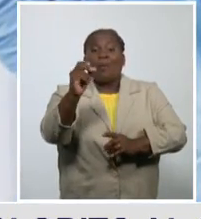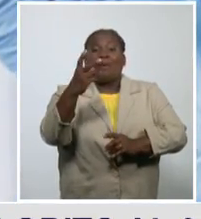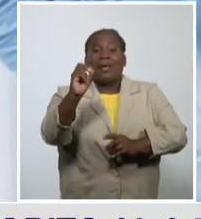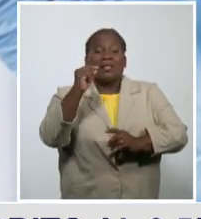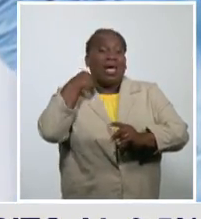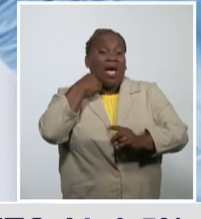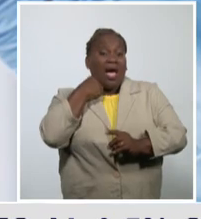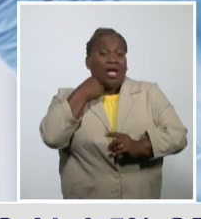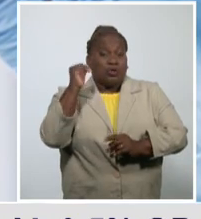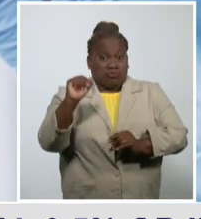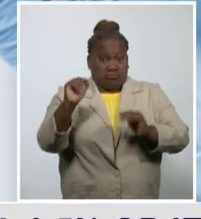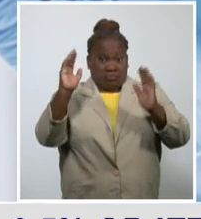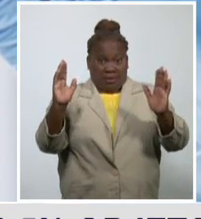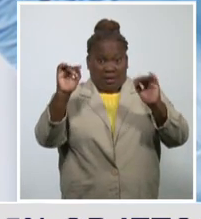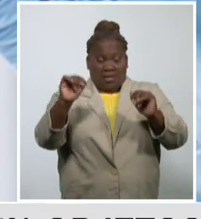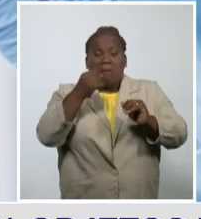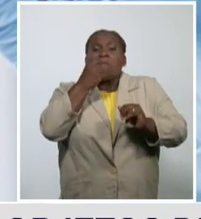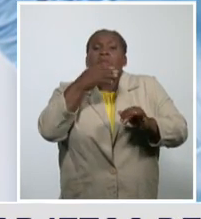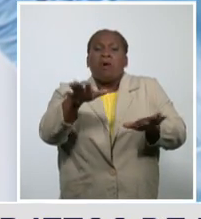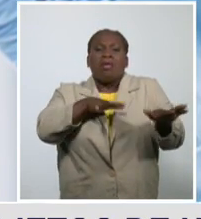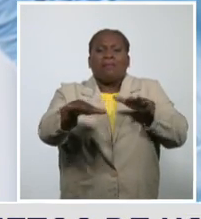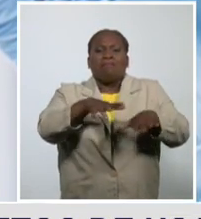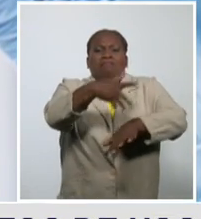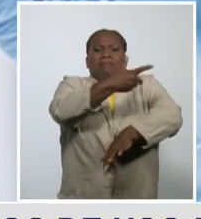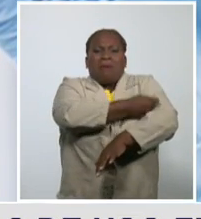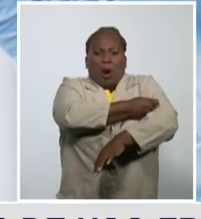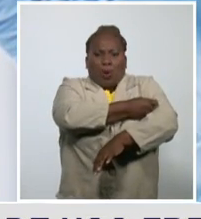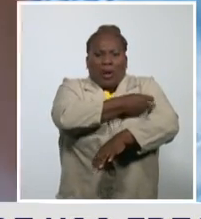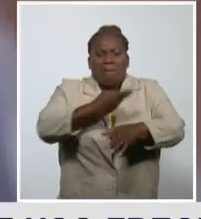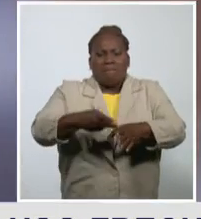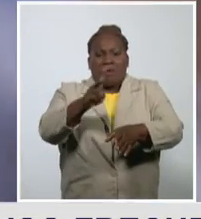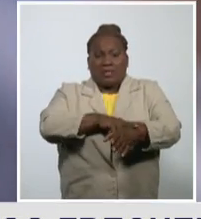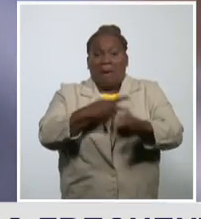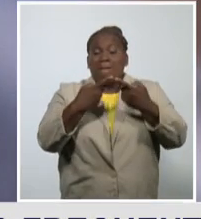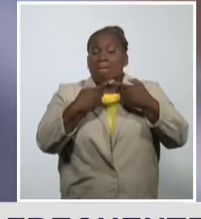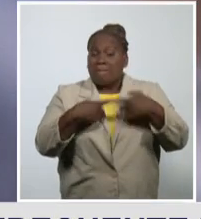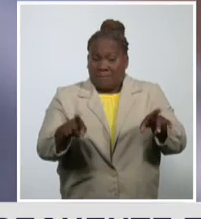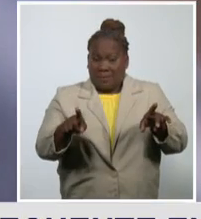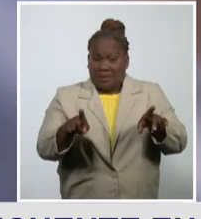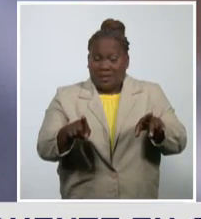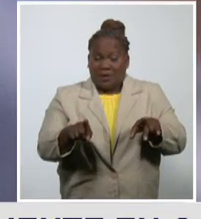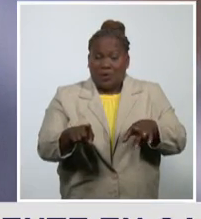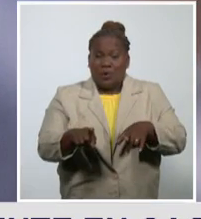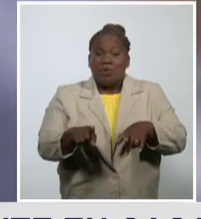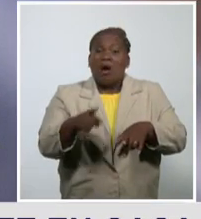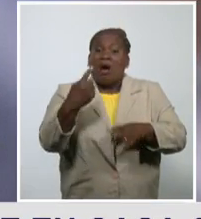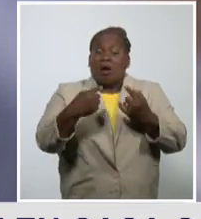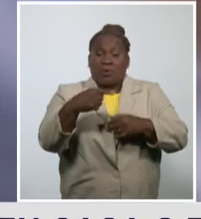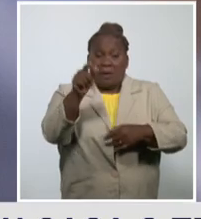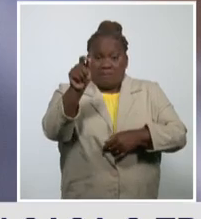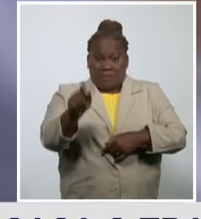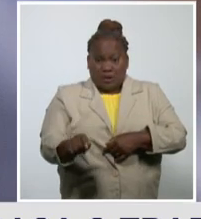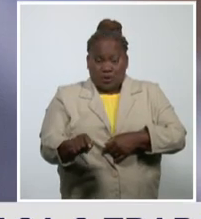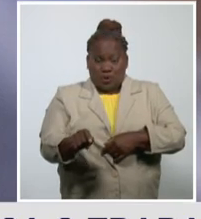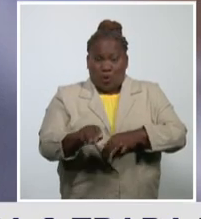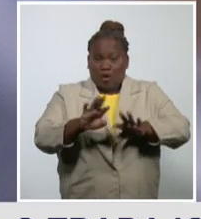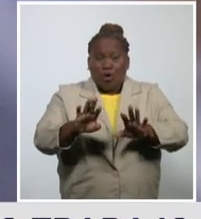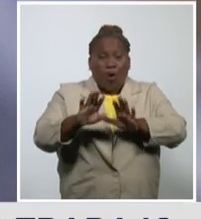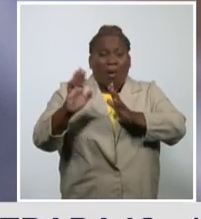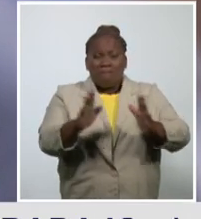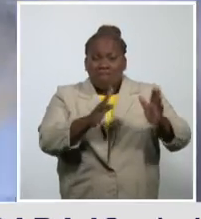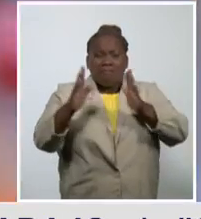estar lista una vacuna preventiva para la COVID-19, pero únicamente si algún candidato vacunal pasa todas las